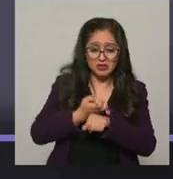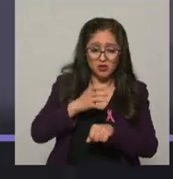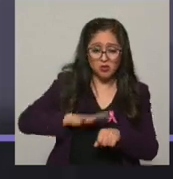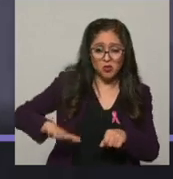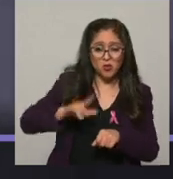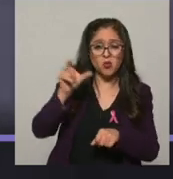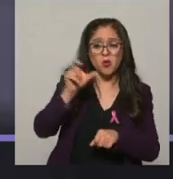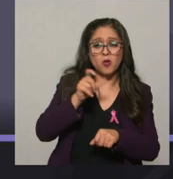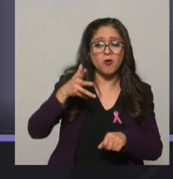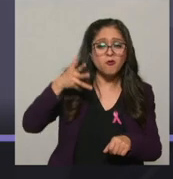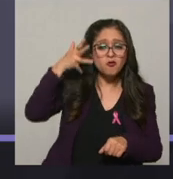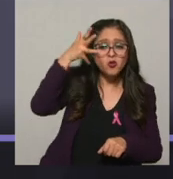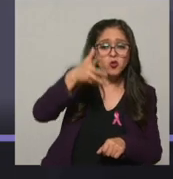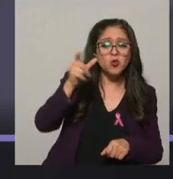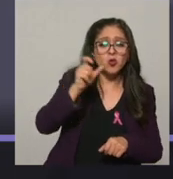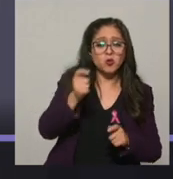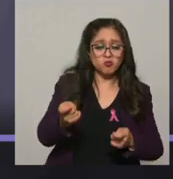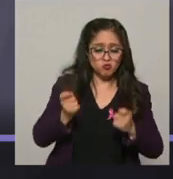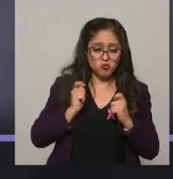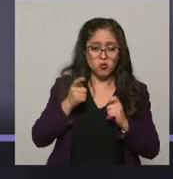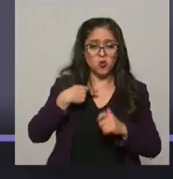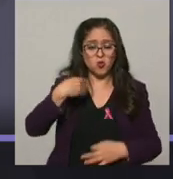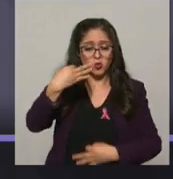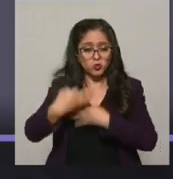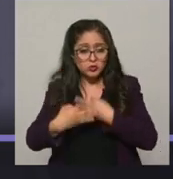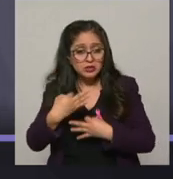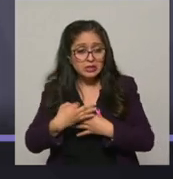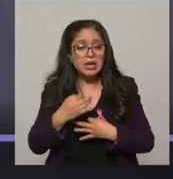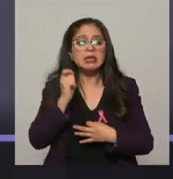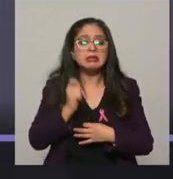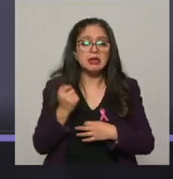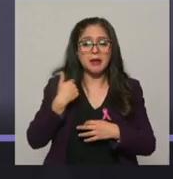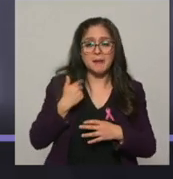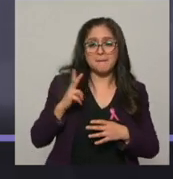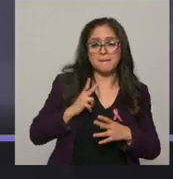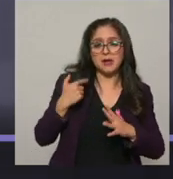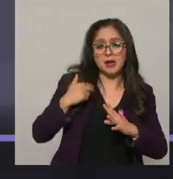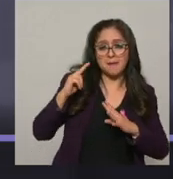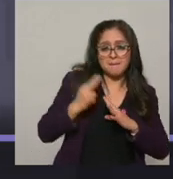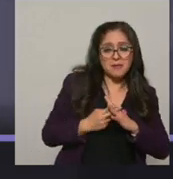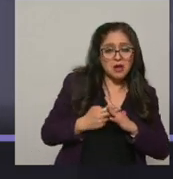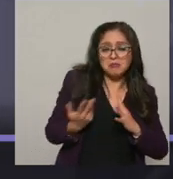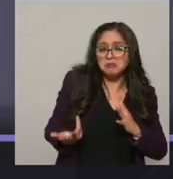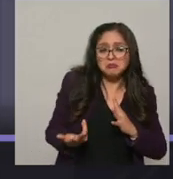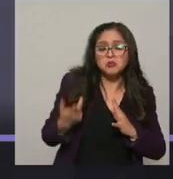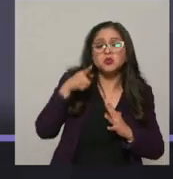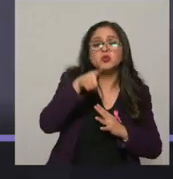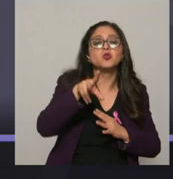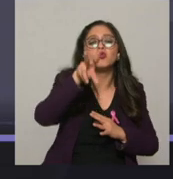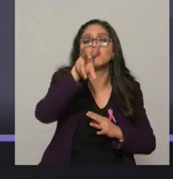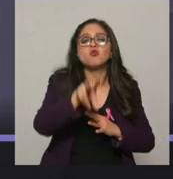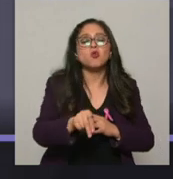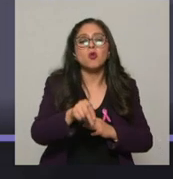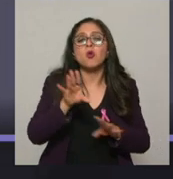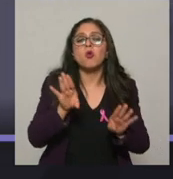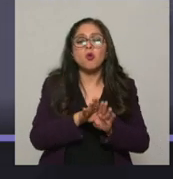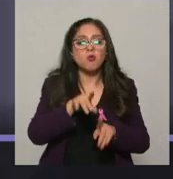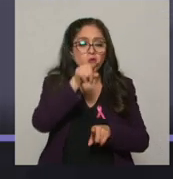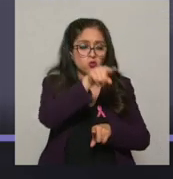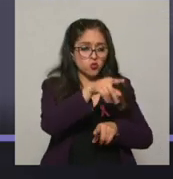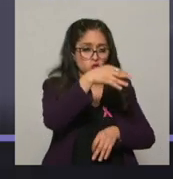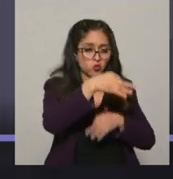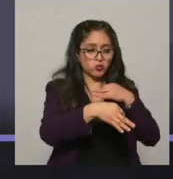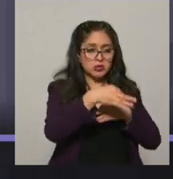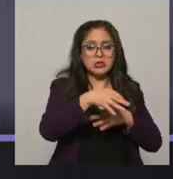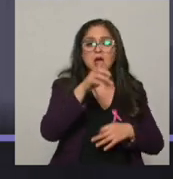extremo de acceso a la justicia porque te asesinan, ¿no?, en este escenario de violencia letal, no vas a tener ni tu